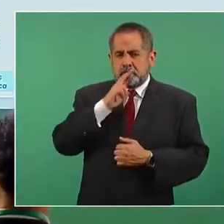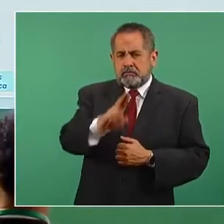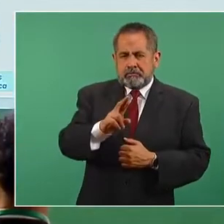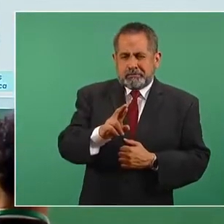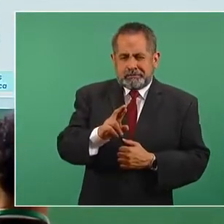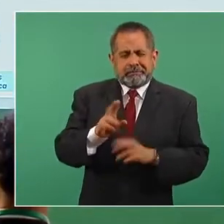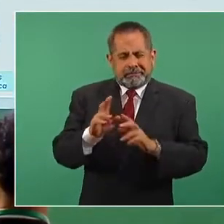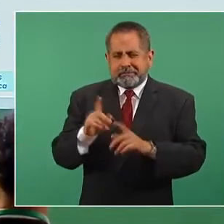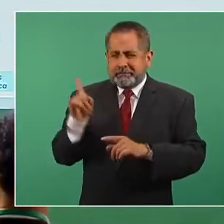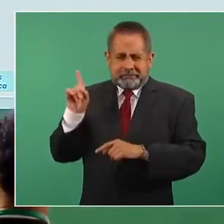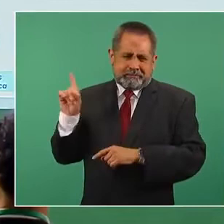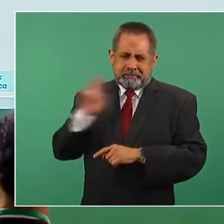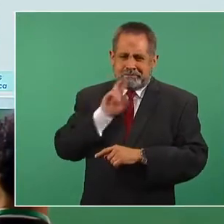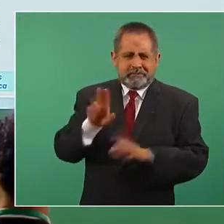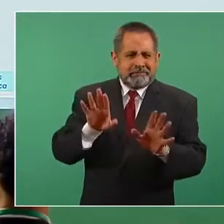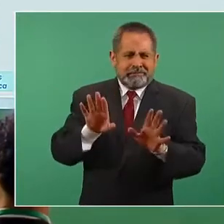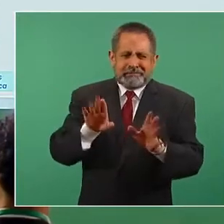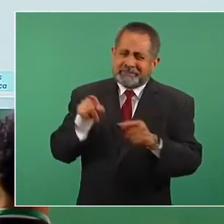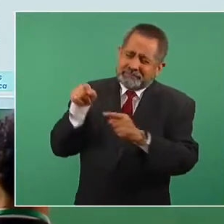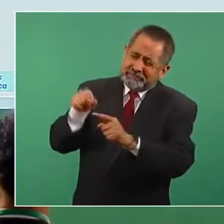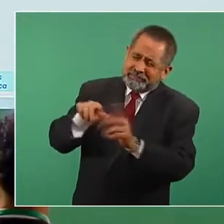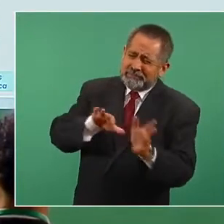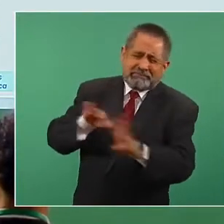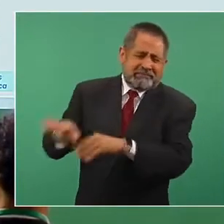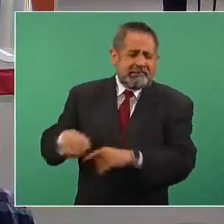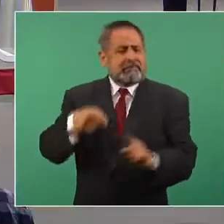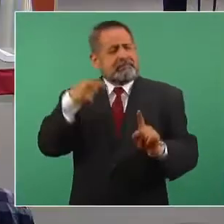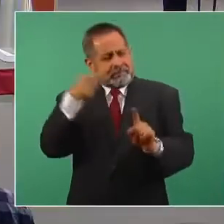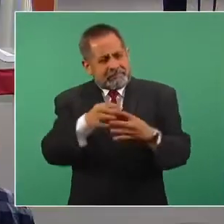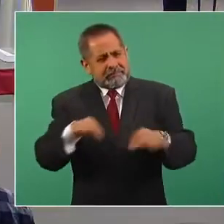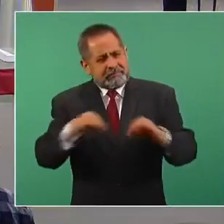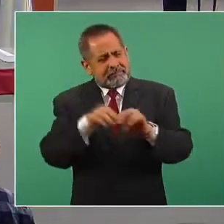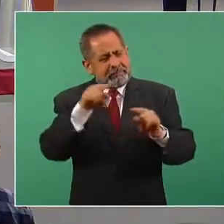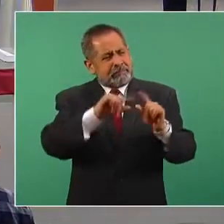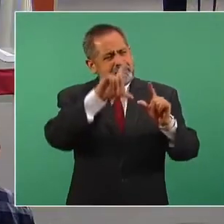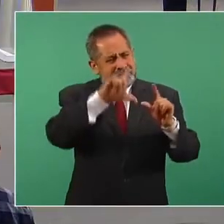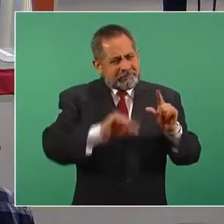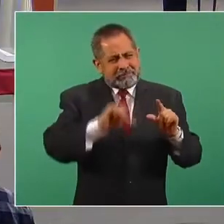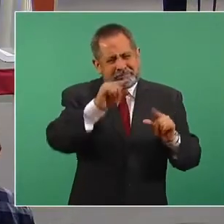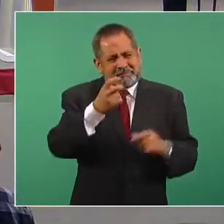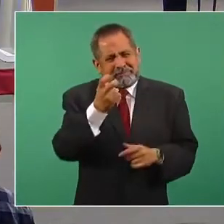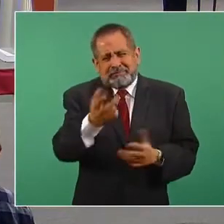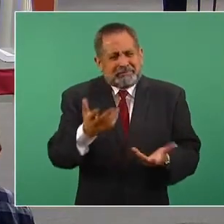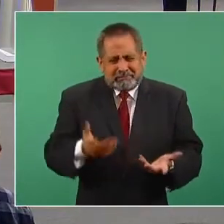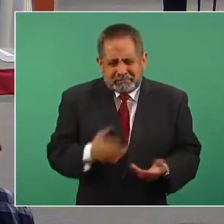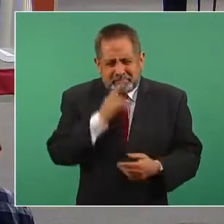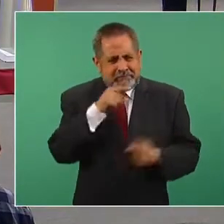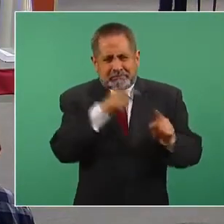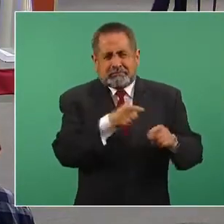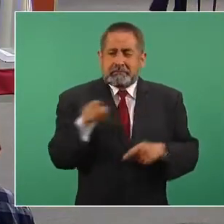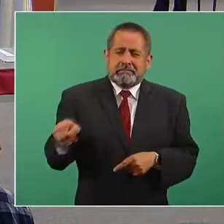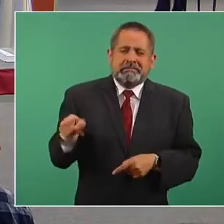me importa es esto. Sí, o sea, un poco también la pregunta, o sea, porque… Es que todo